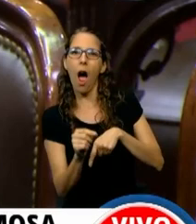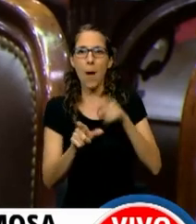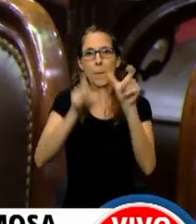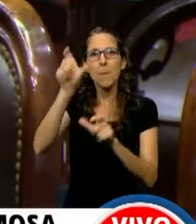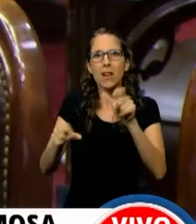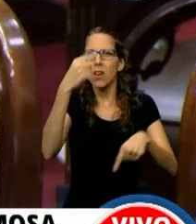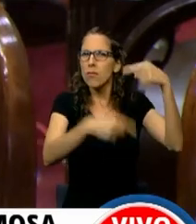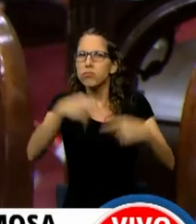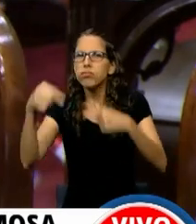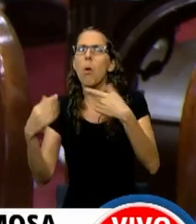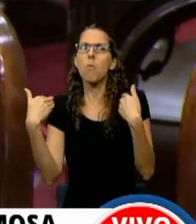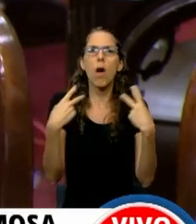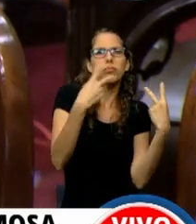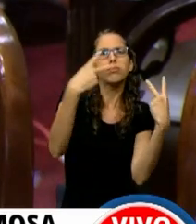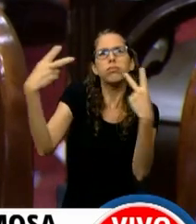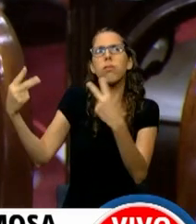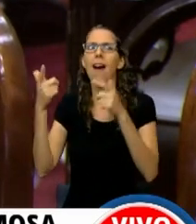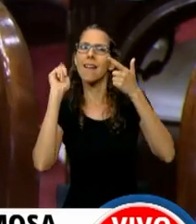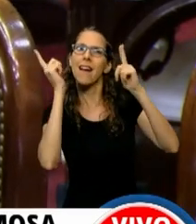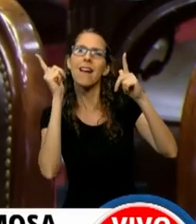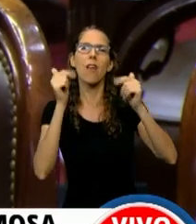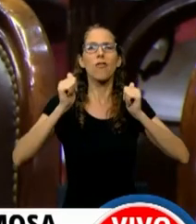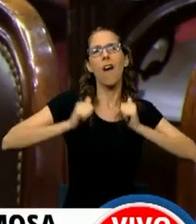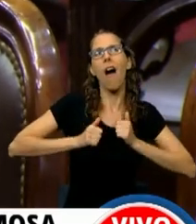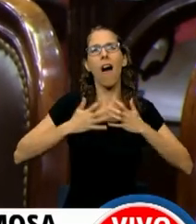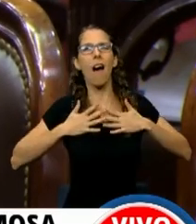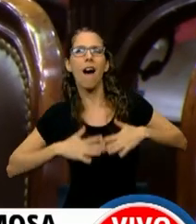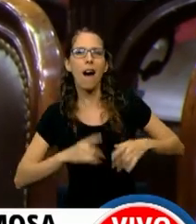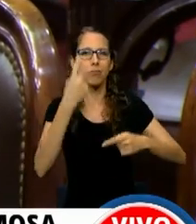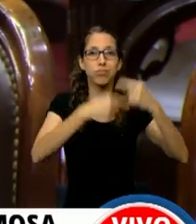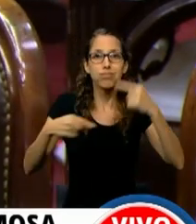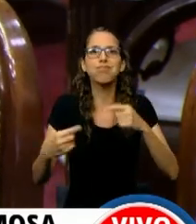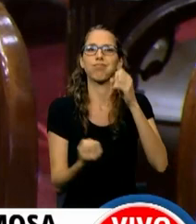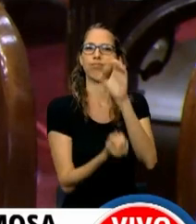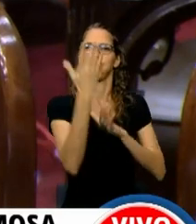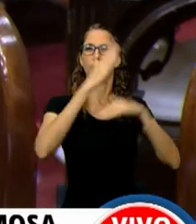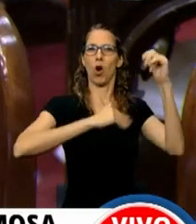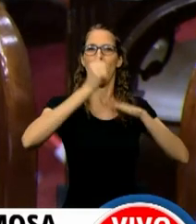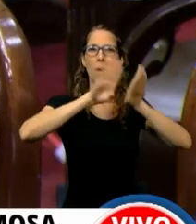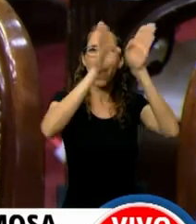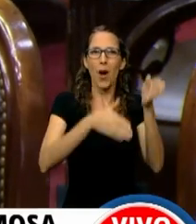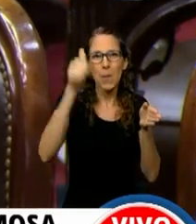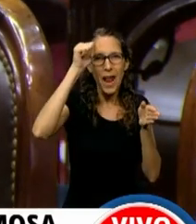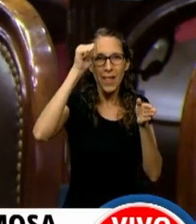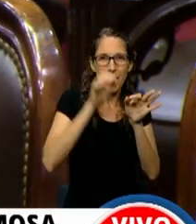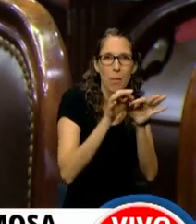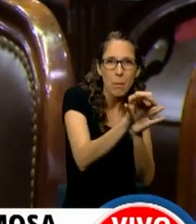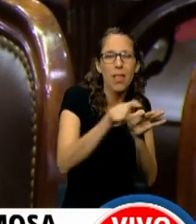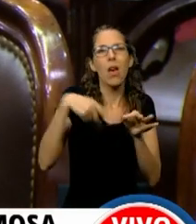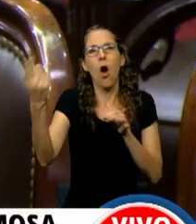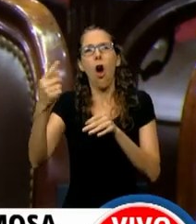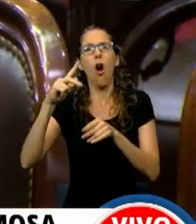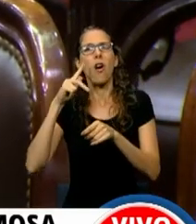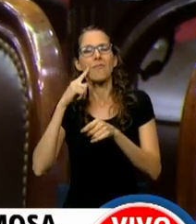ser beneficiarios de la recreación y el bienestar, y así surgieron complejos como el de Chapalmalat o el del embalse Río